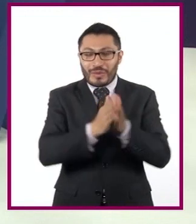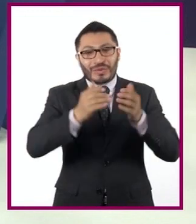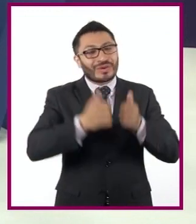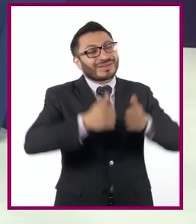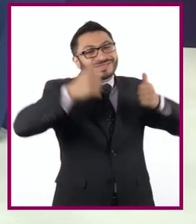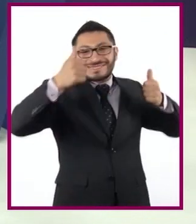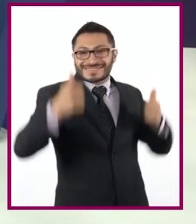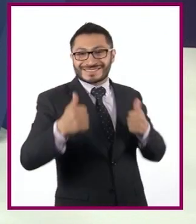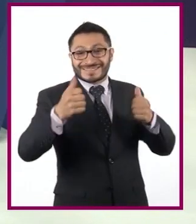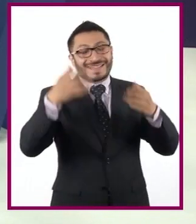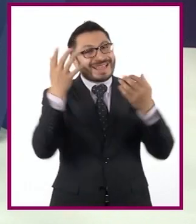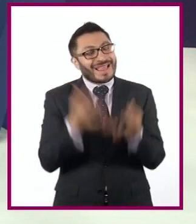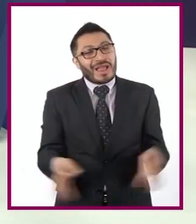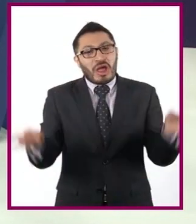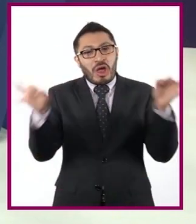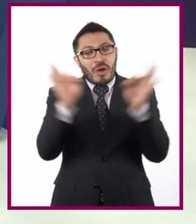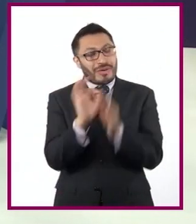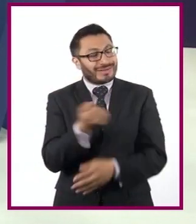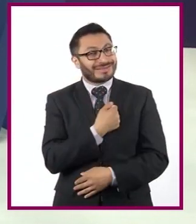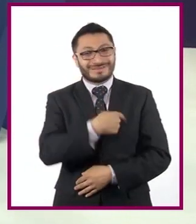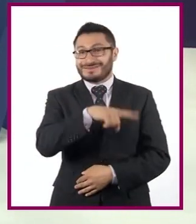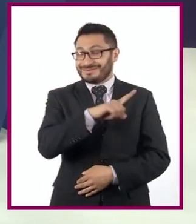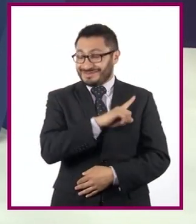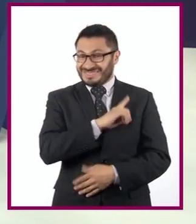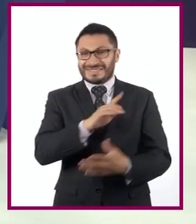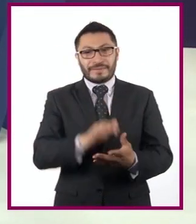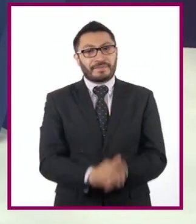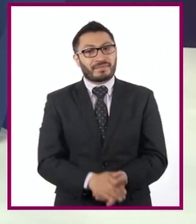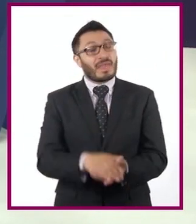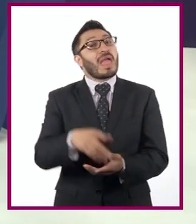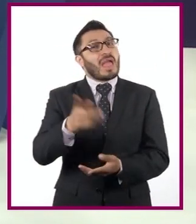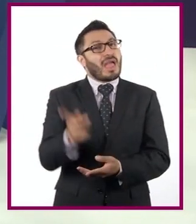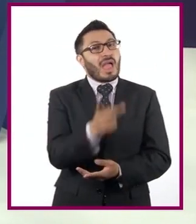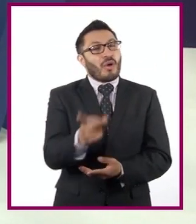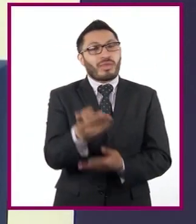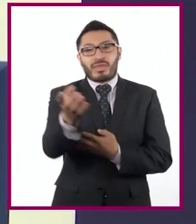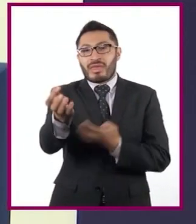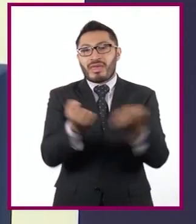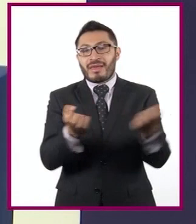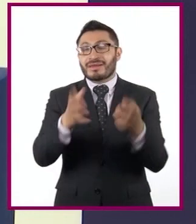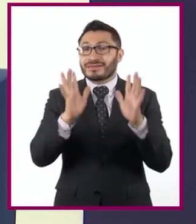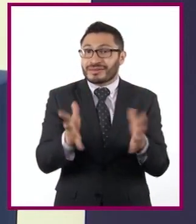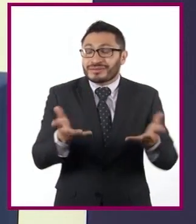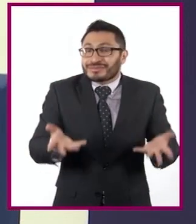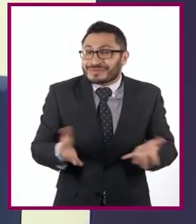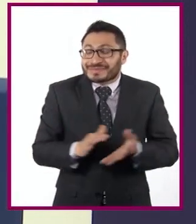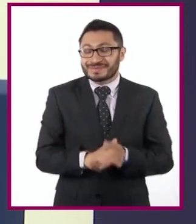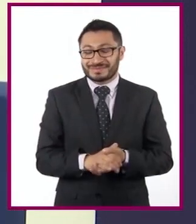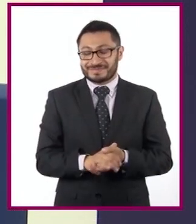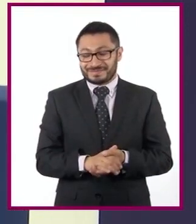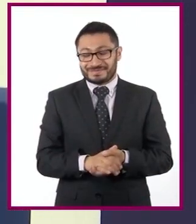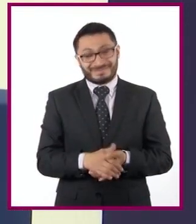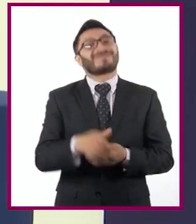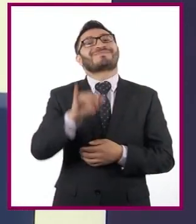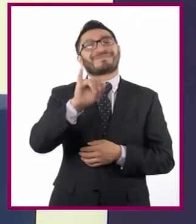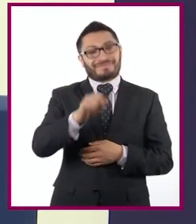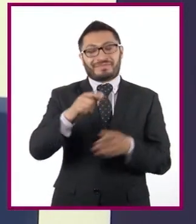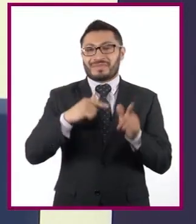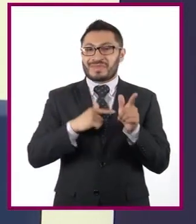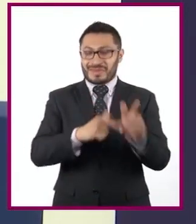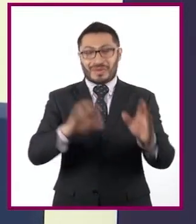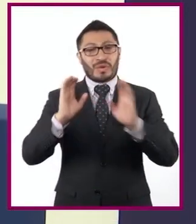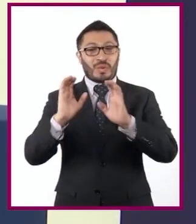distancia. La salud es primero. Además, ¿ya hicieron algo de ejercicio? Así es, hay que cuidarse. Y